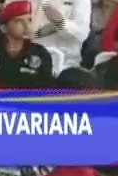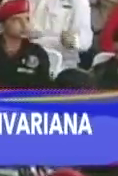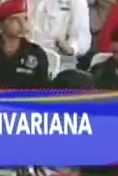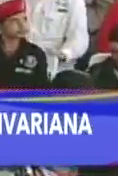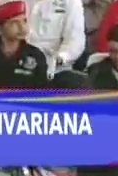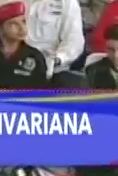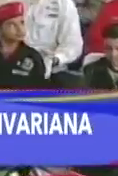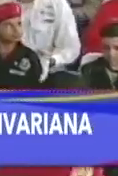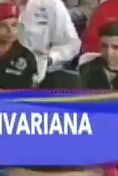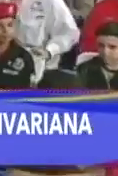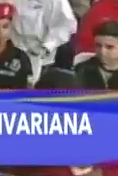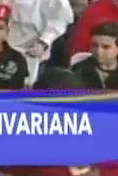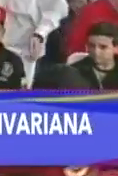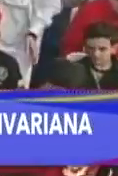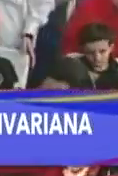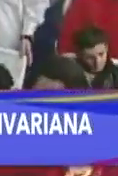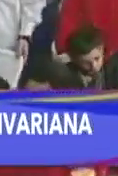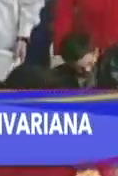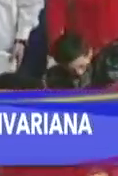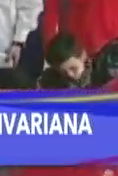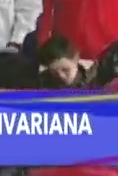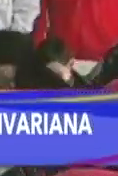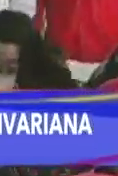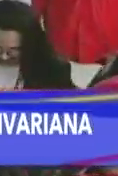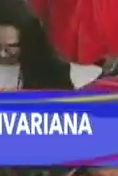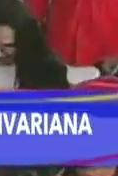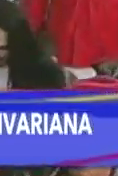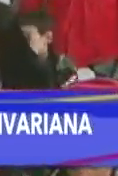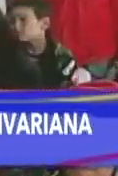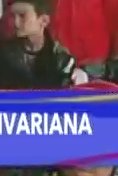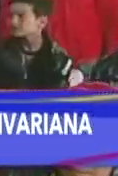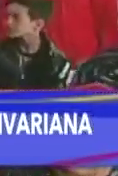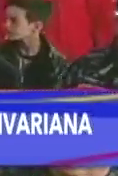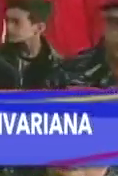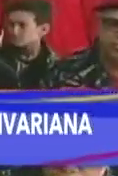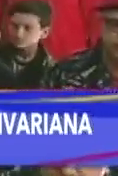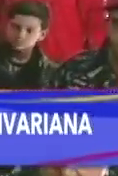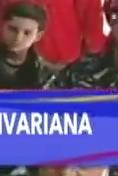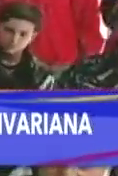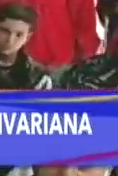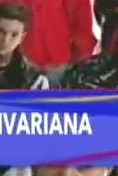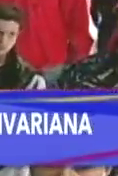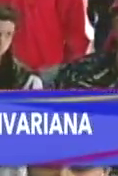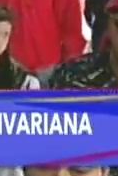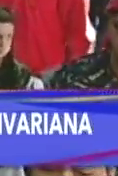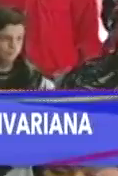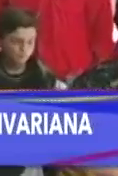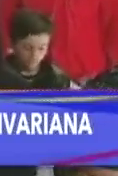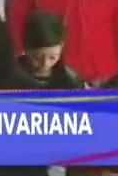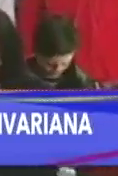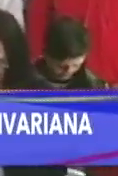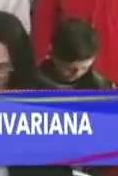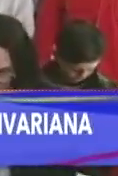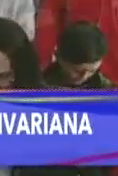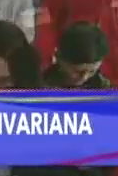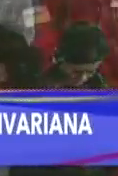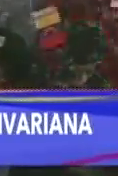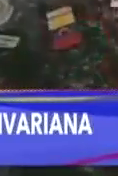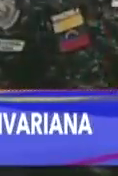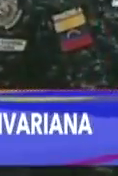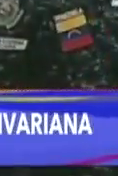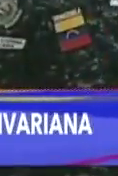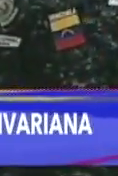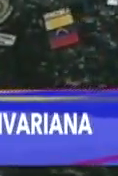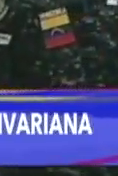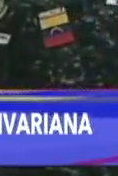República Bolivariana de Venezuela, Gloria al Bravo Pueblo, interpretado a viva voz por el Comandante Supremo y Eterno de la Revolución